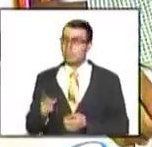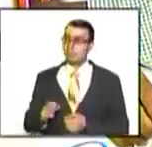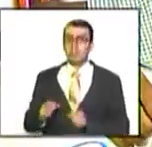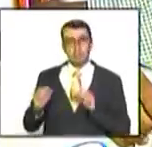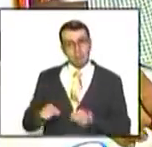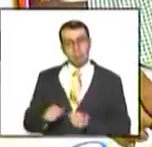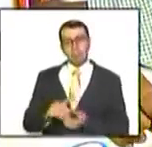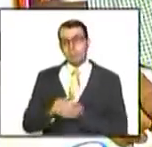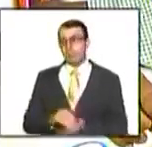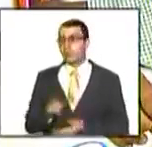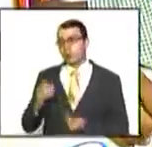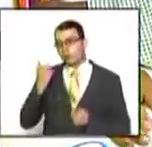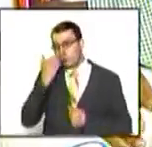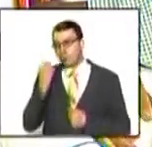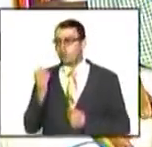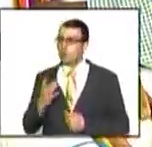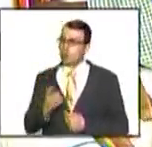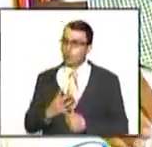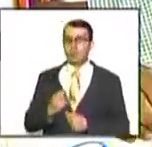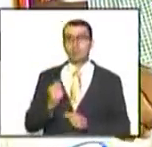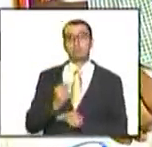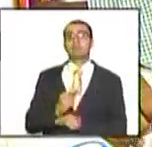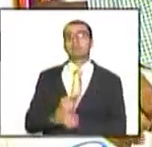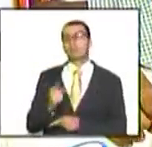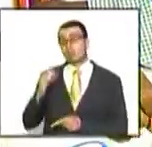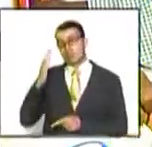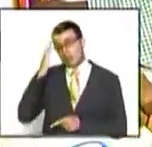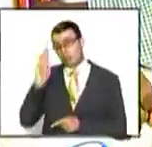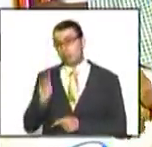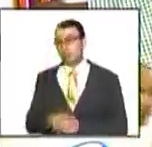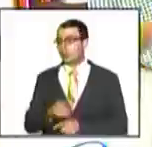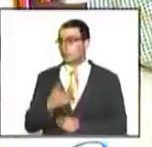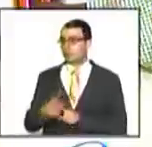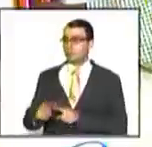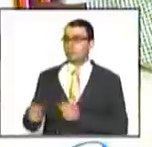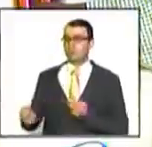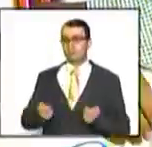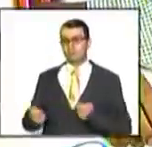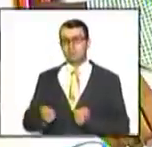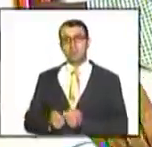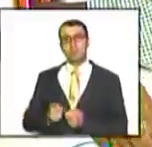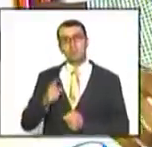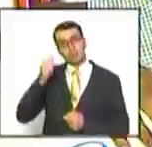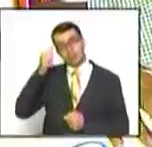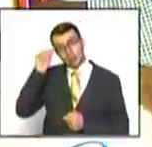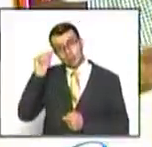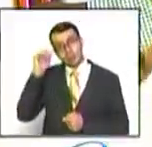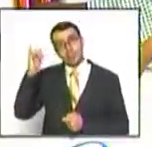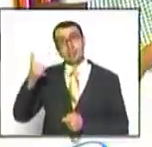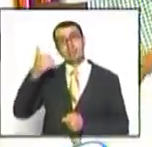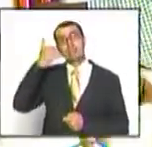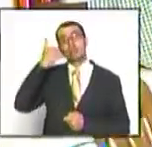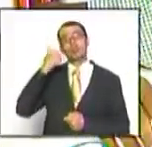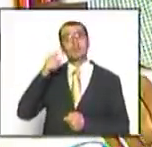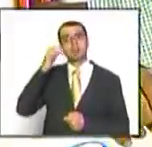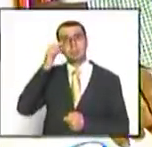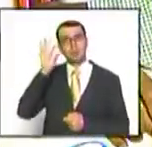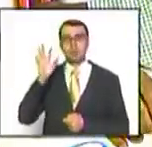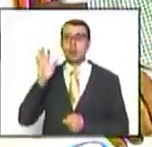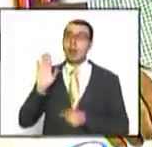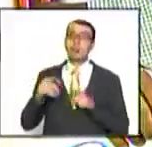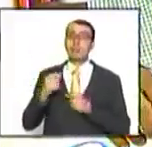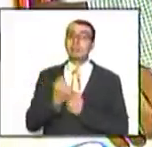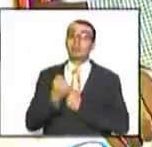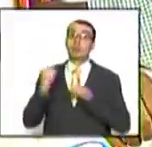en su enfermedad, en su dolor, especialmente en ese tipo de articulaciones. Les quiero recordar el teléfono, el celular, por si algunas veces les queda